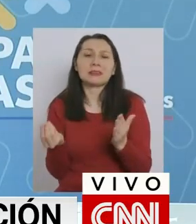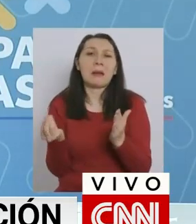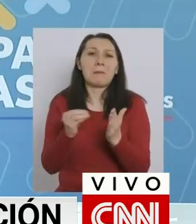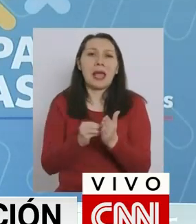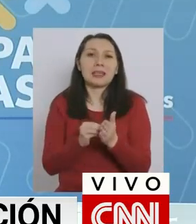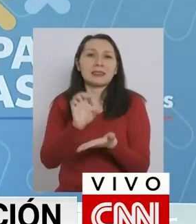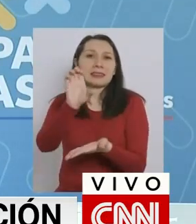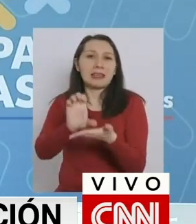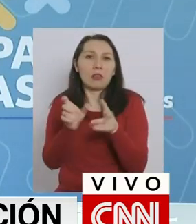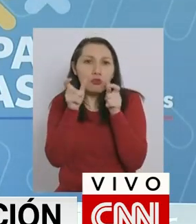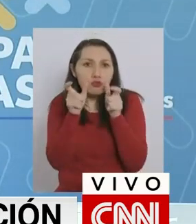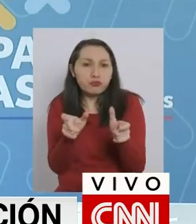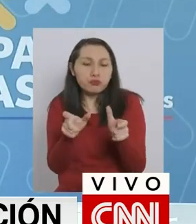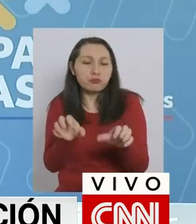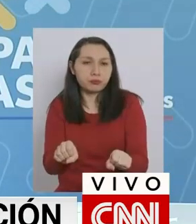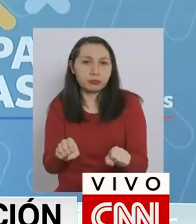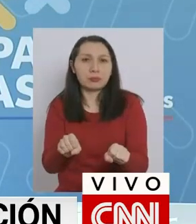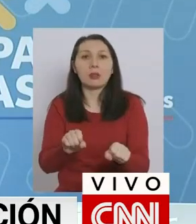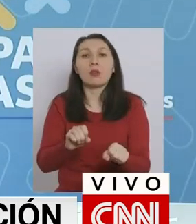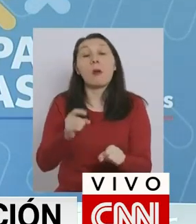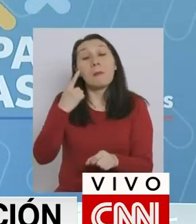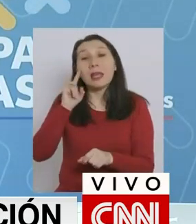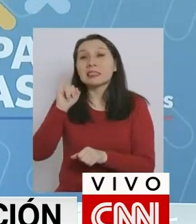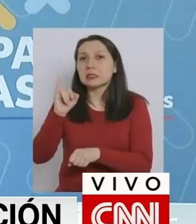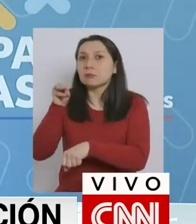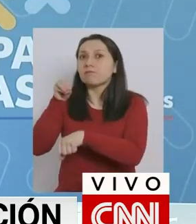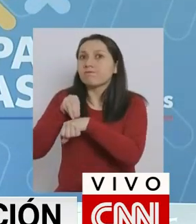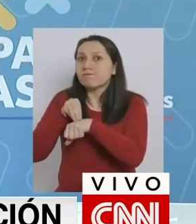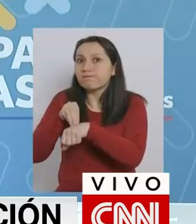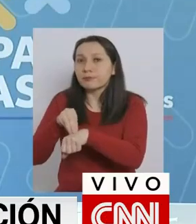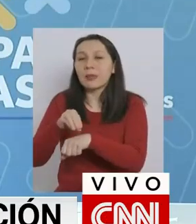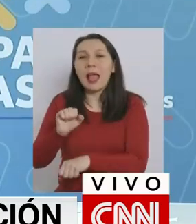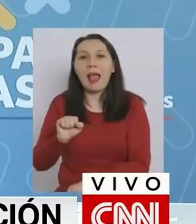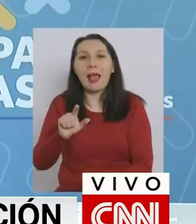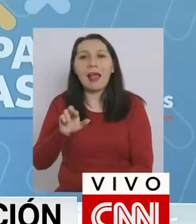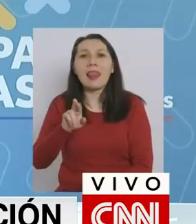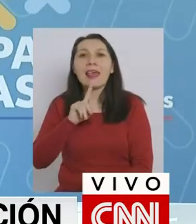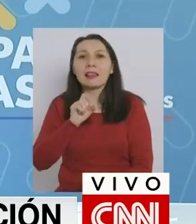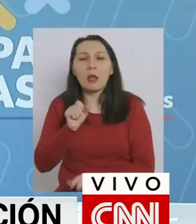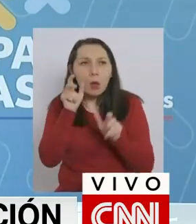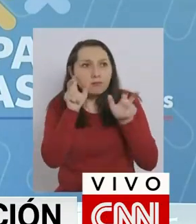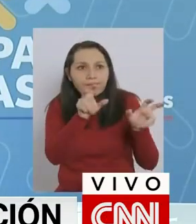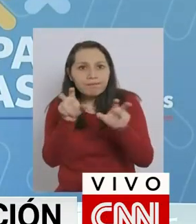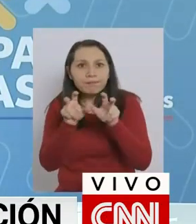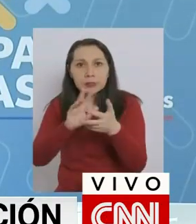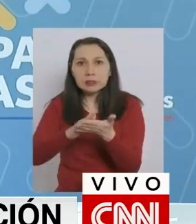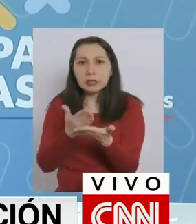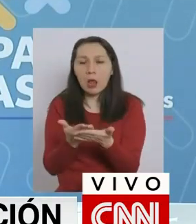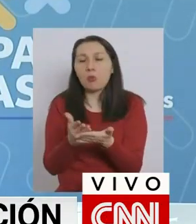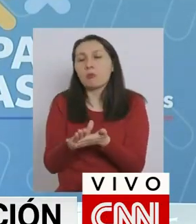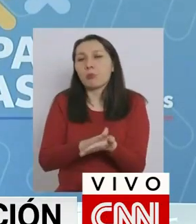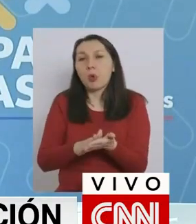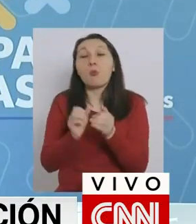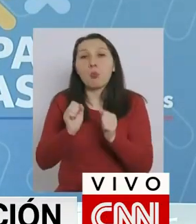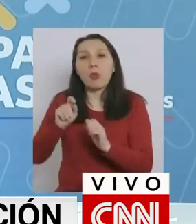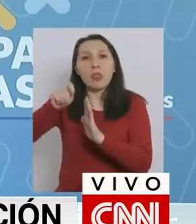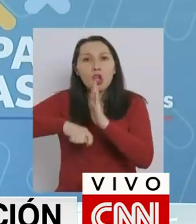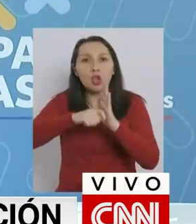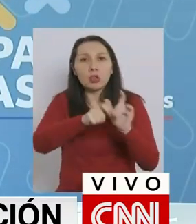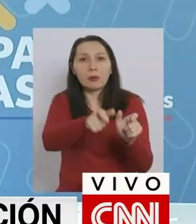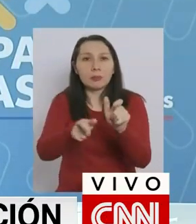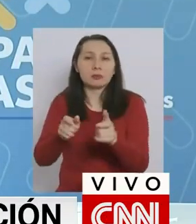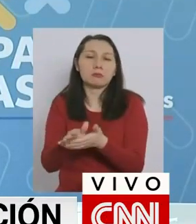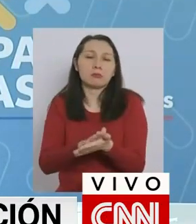sin embargo, la alerta sanitaria sí la vamos a mantener, ya que nos permite, por ejemplo, contratar gente,